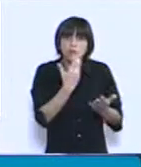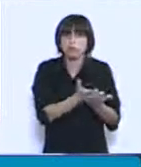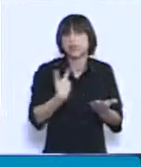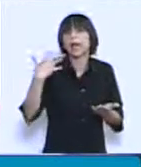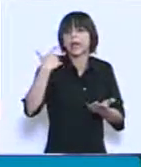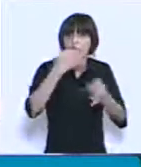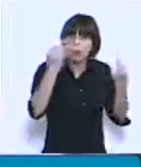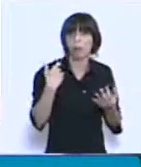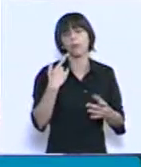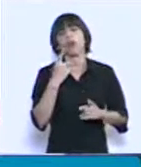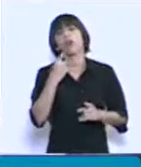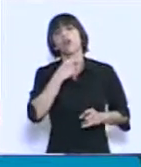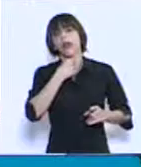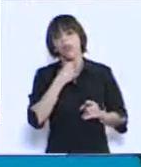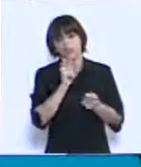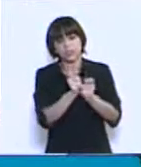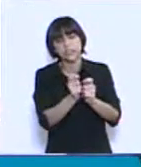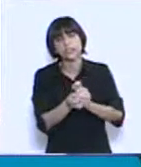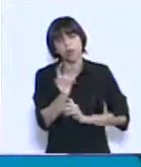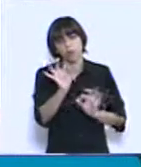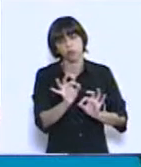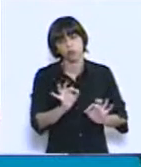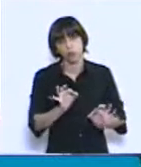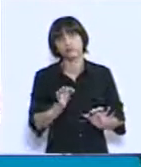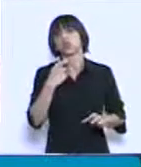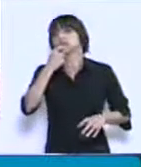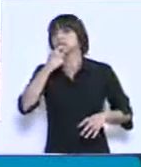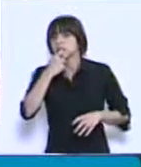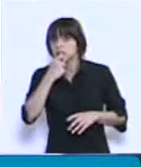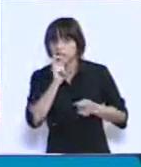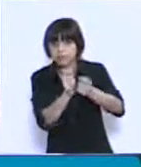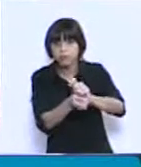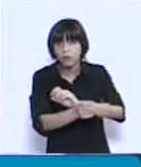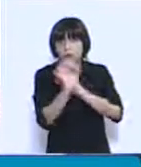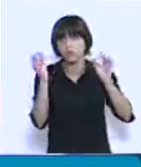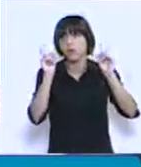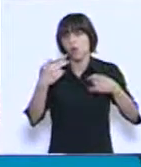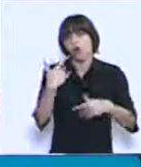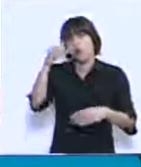si el oficialismo no acepta las modificaciones, igual lo vamos a votar, porque entendemos que la